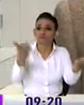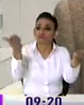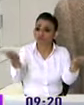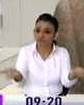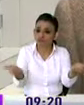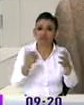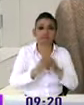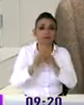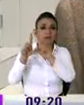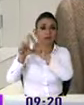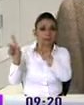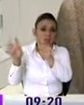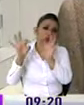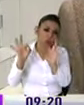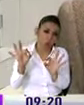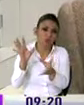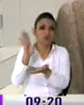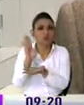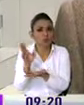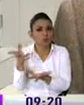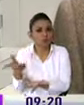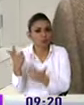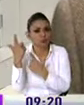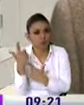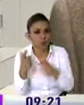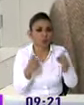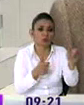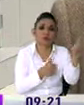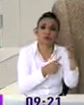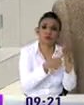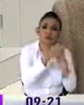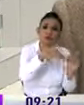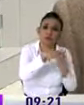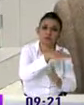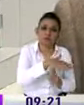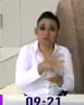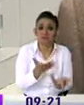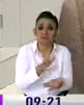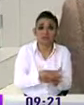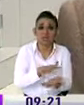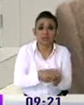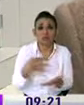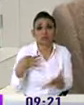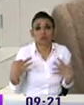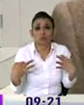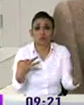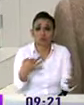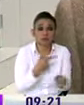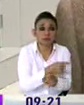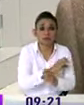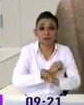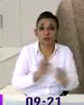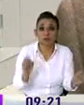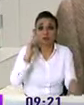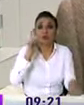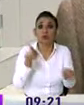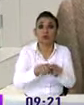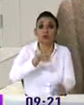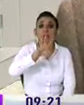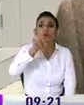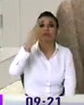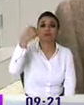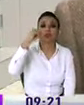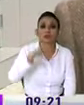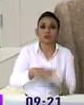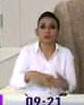caso jurídicas, voluntariamente, sin ninguna presión, y se llegó a determinar el precio de 48 millones de dólares. Nosotros entregamos